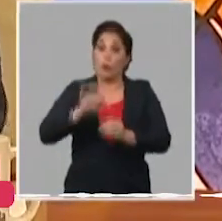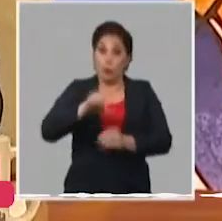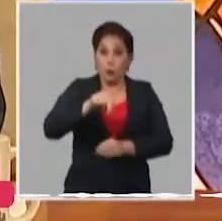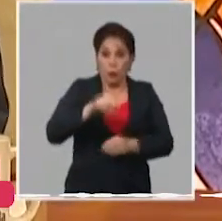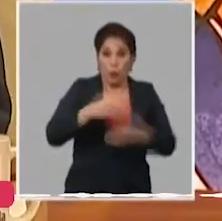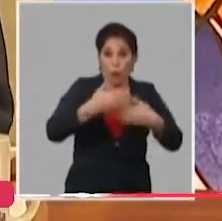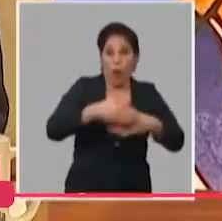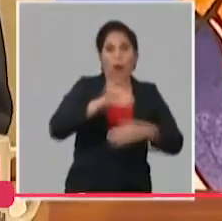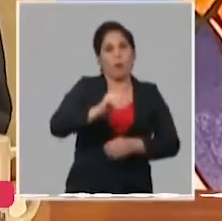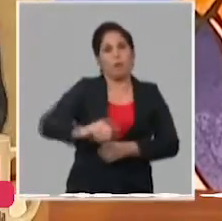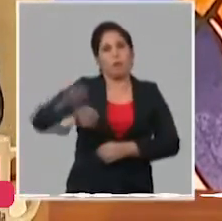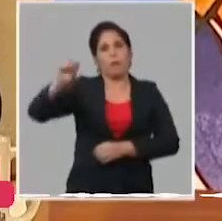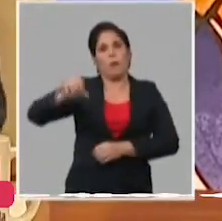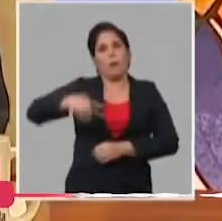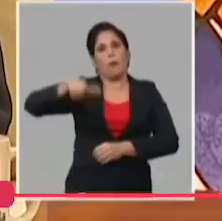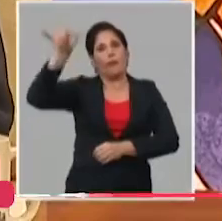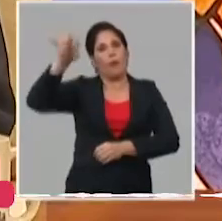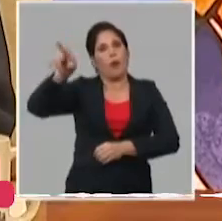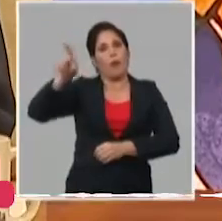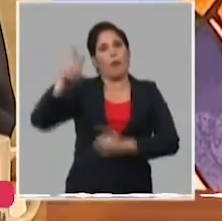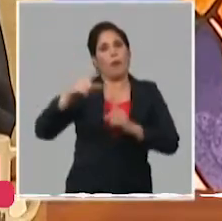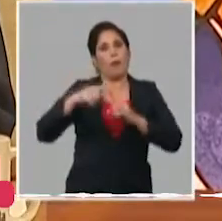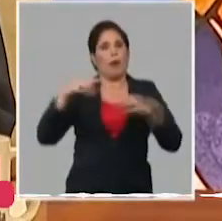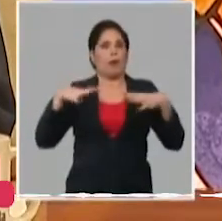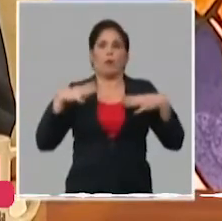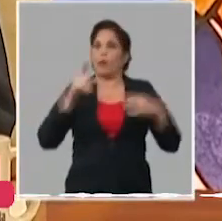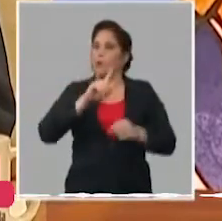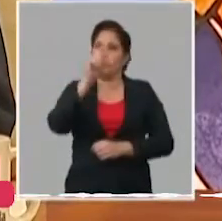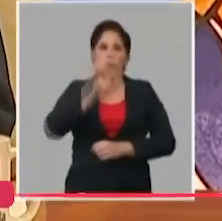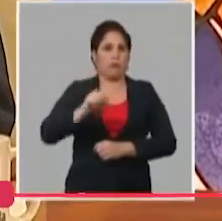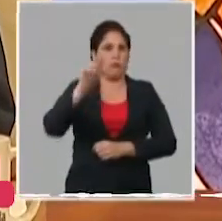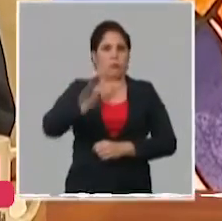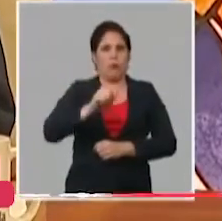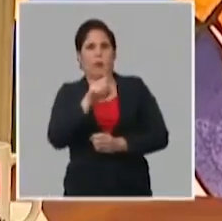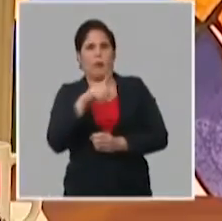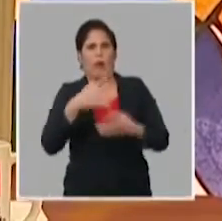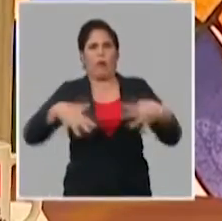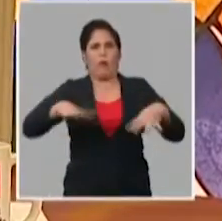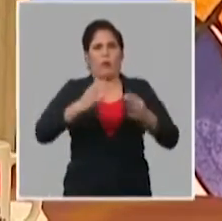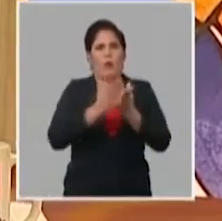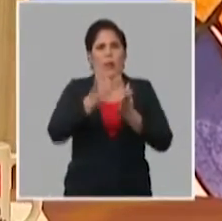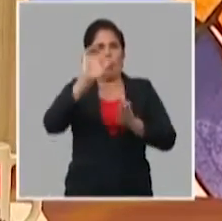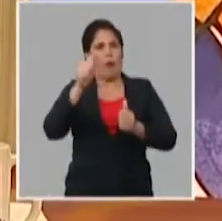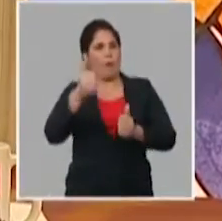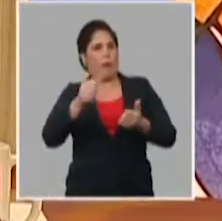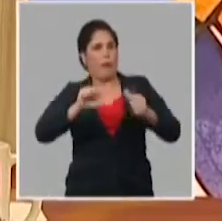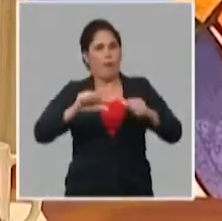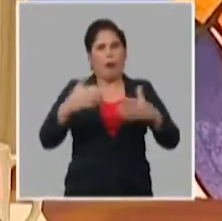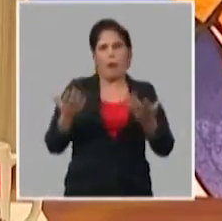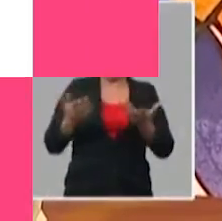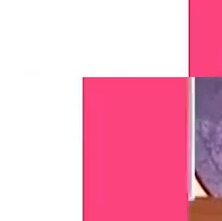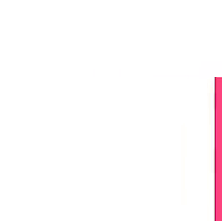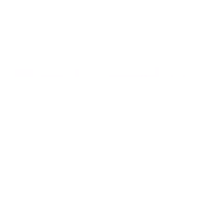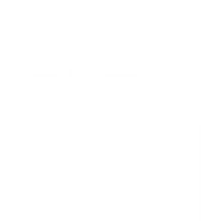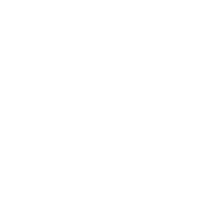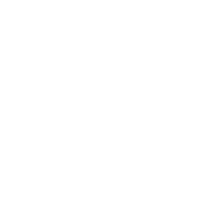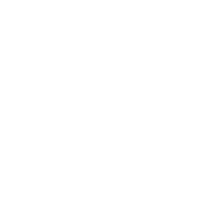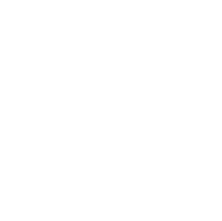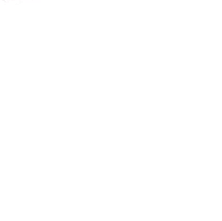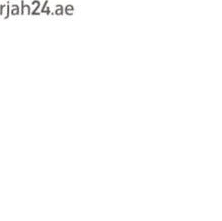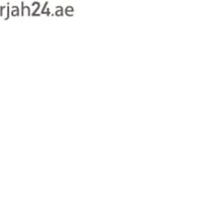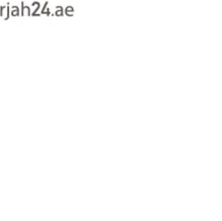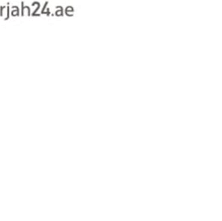a donde tienen que estar, en este caso los turistas, es en los hoteles.